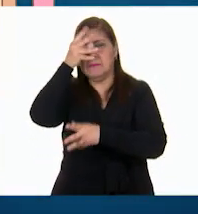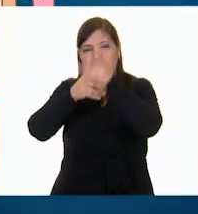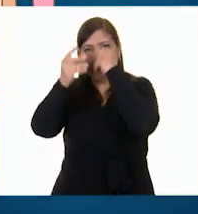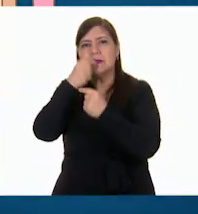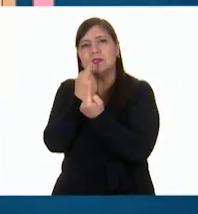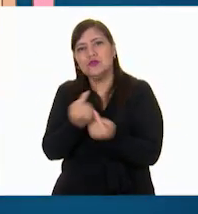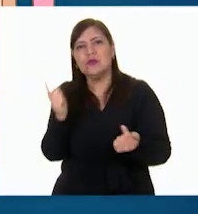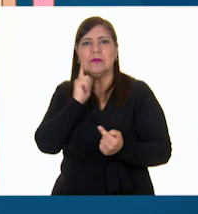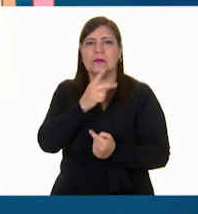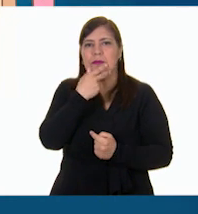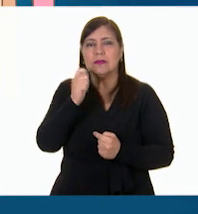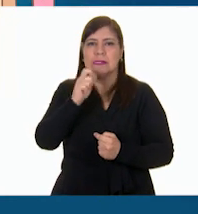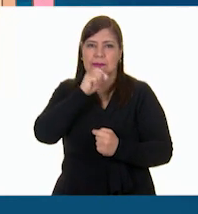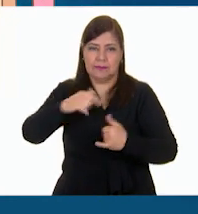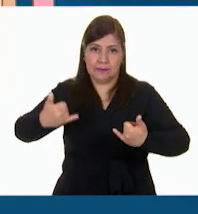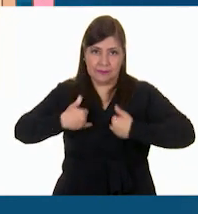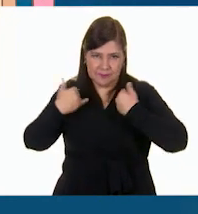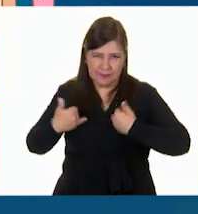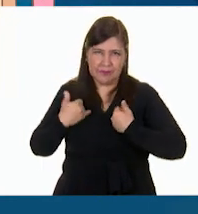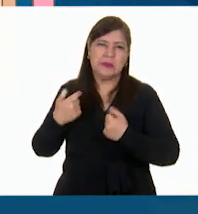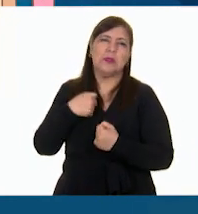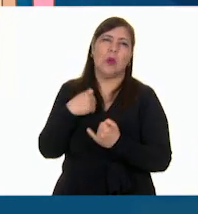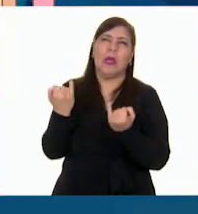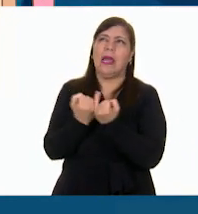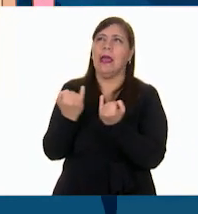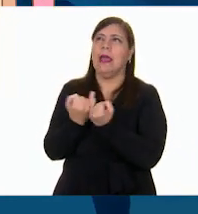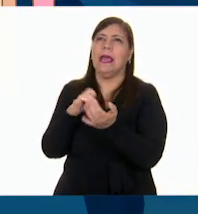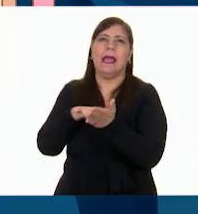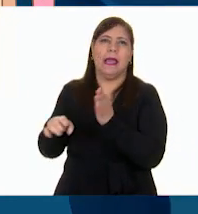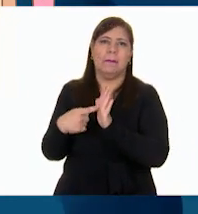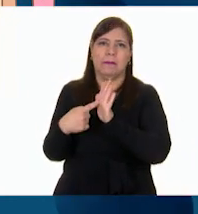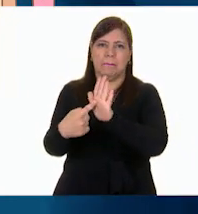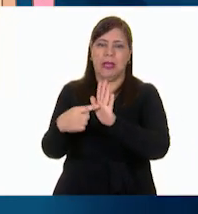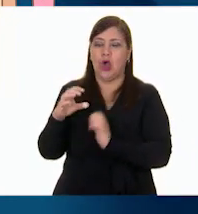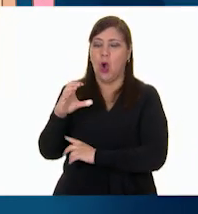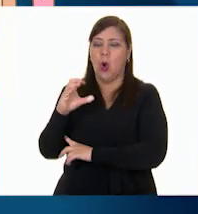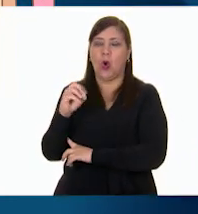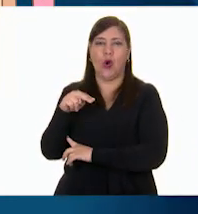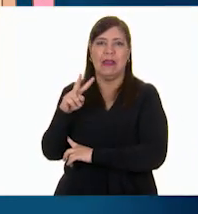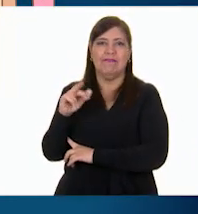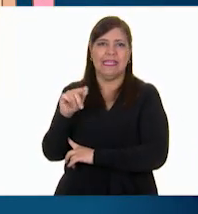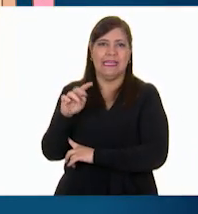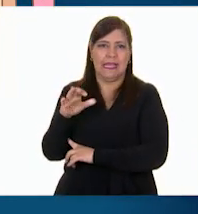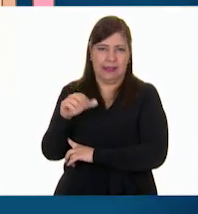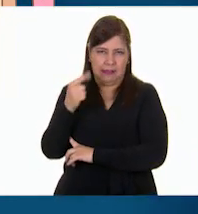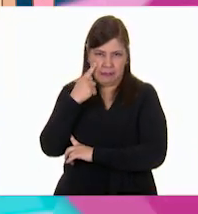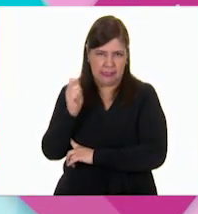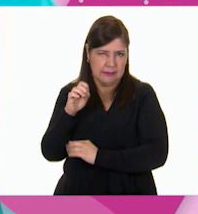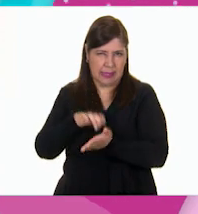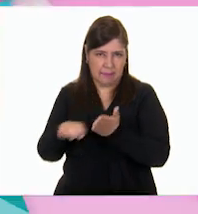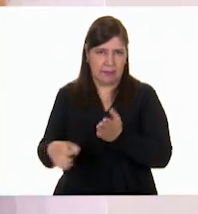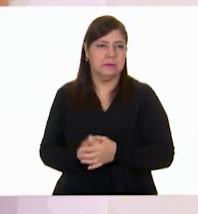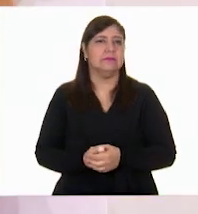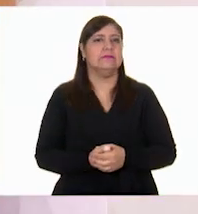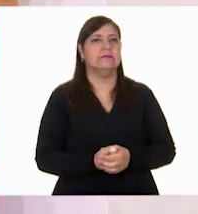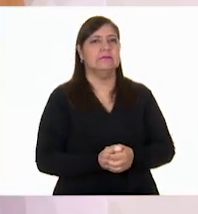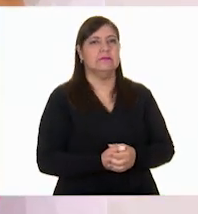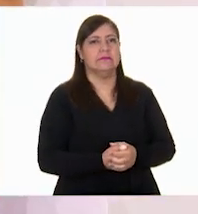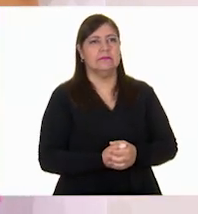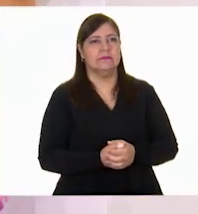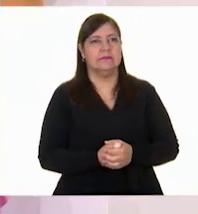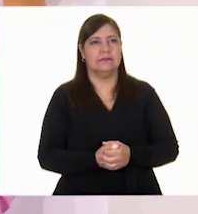adolescentes, utilizando, claro, el ejemplo de la Conviteca. Muy bien. Aquí vamos a ponerle expresar